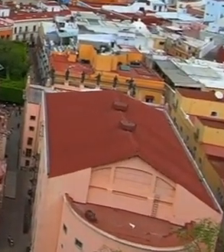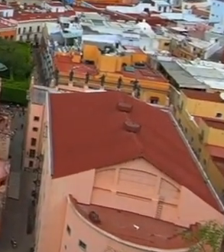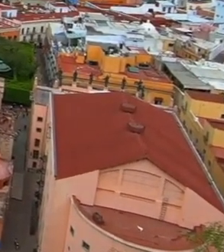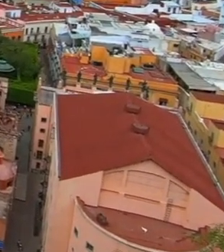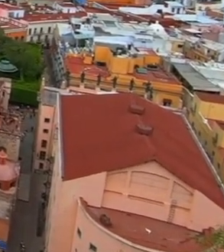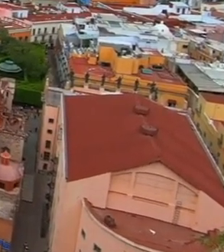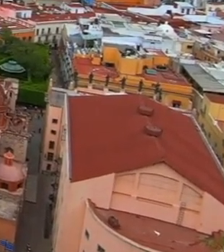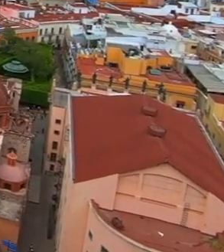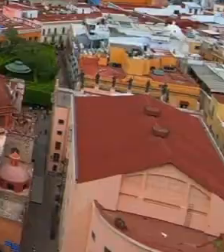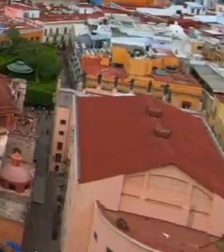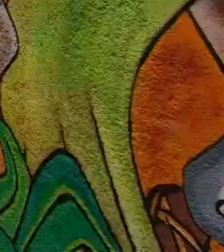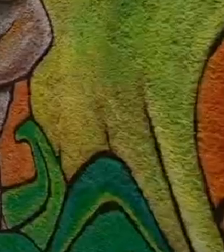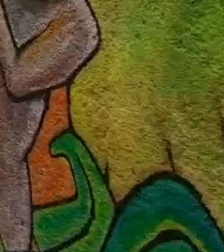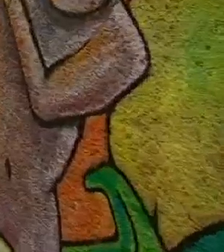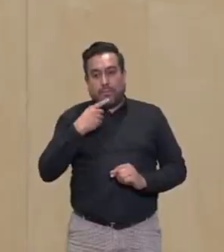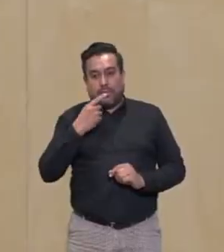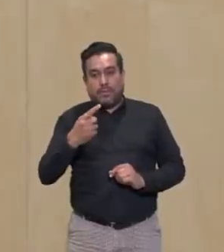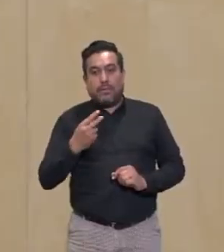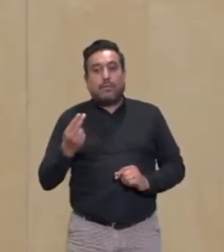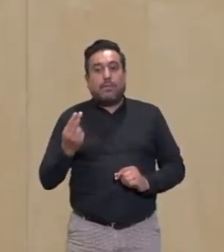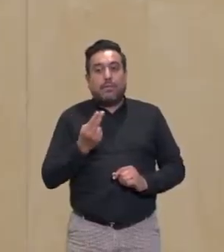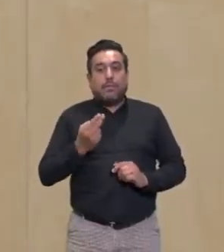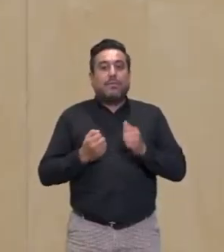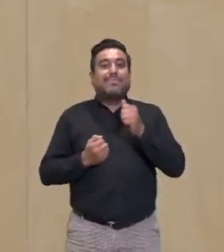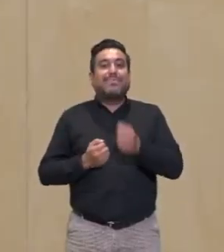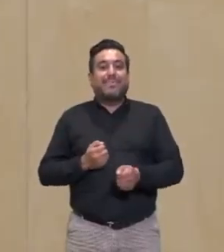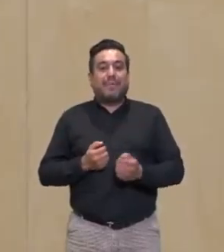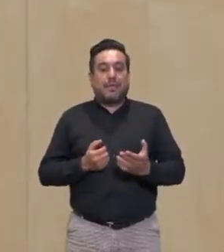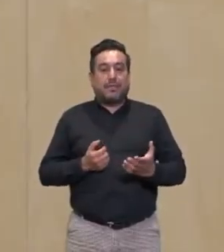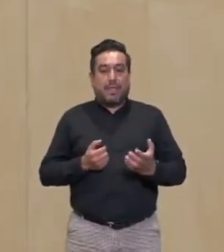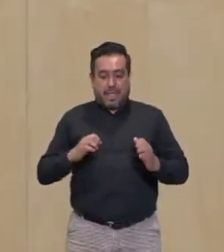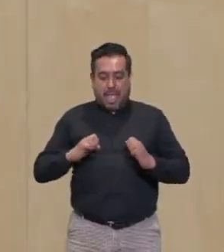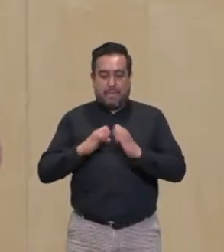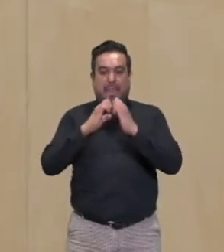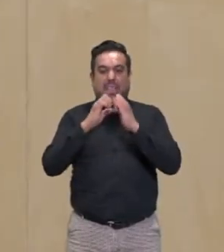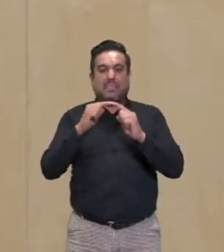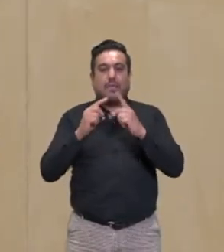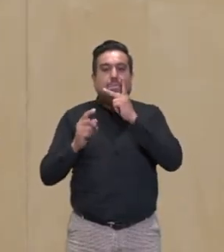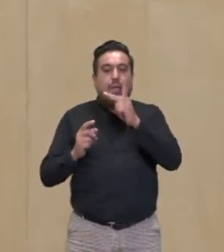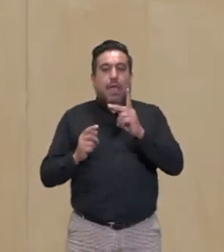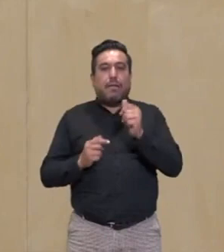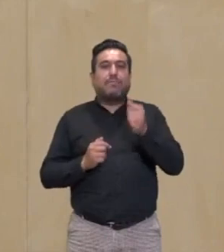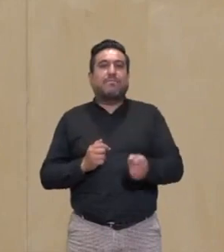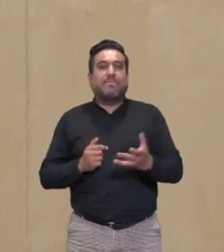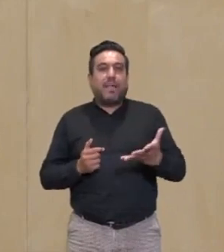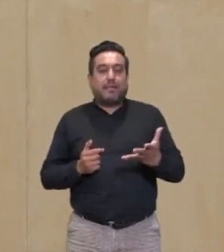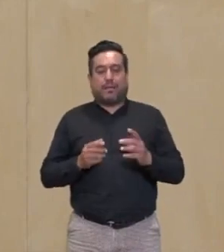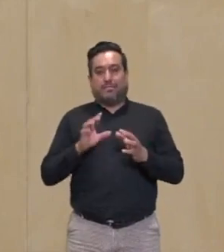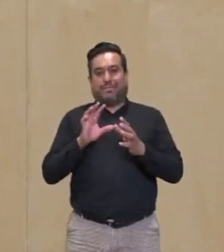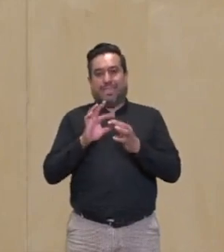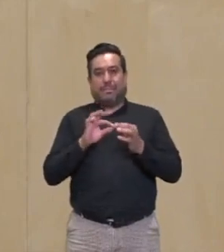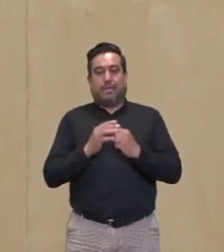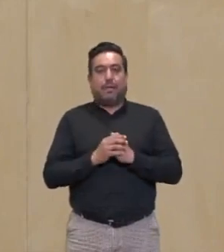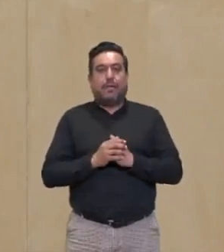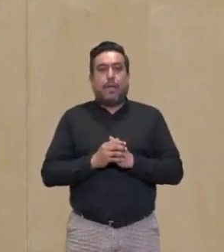anterior, sugiere la necesidad de subrayar el significado de una emergencia, la cual puede definirse como una